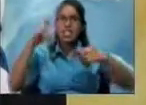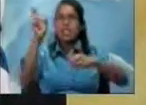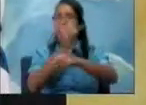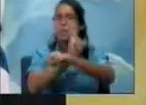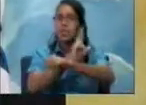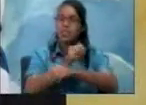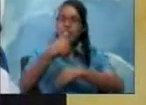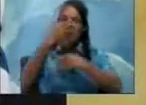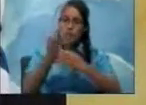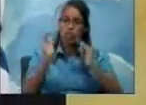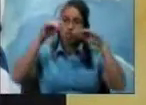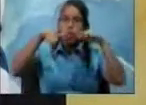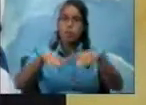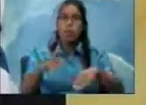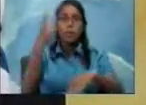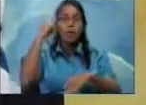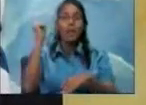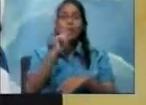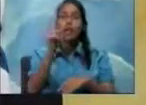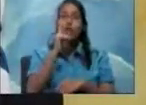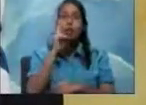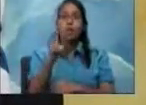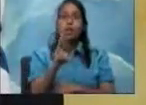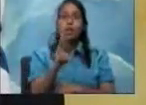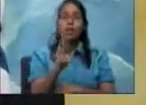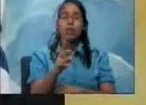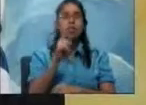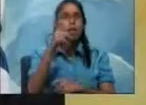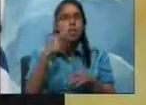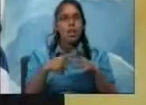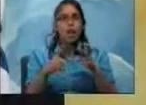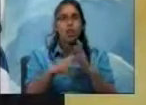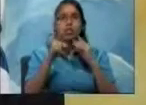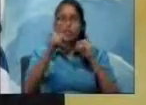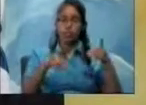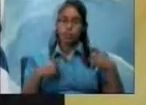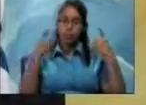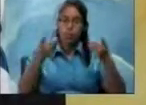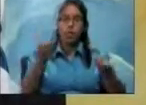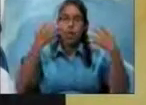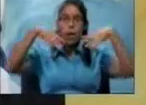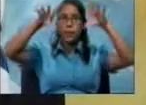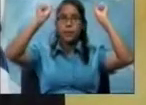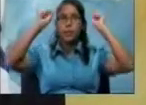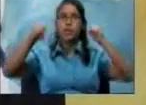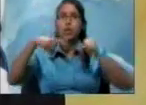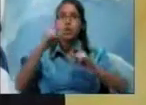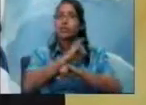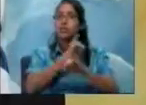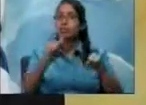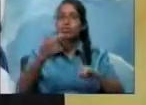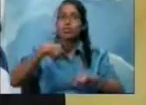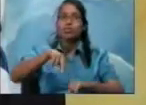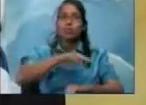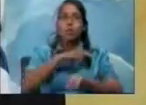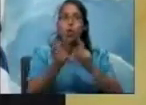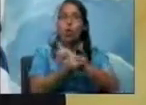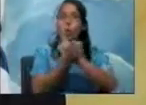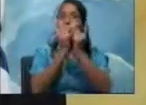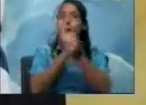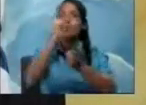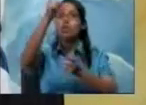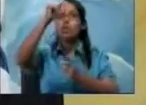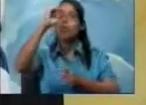tiró al mar para que no lo viera una de las cosas que usted debe aprender es que cuando ya nosotros nos hemos convertido al Señor somos nueva